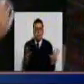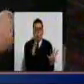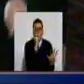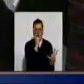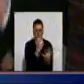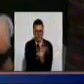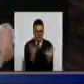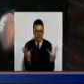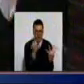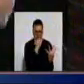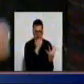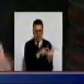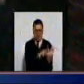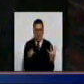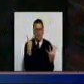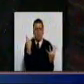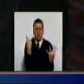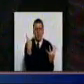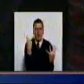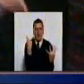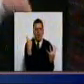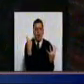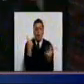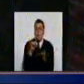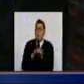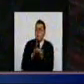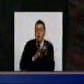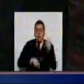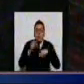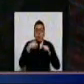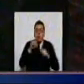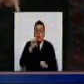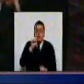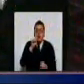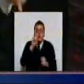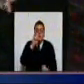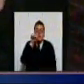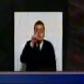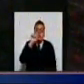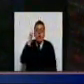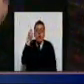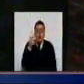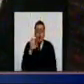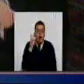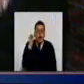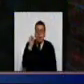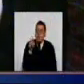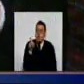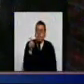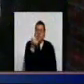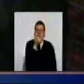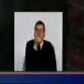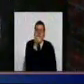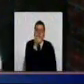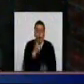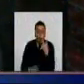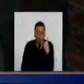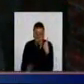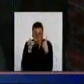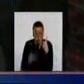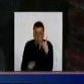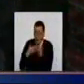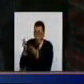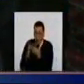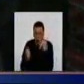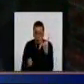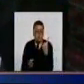la calcularon desde el principio enredada la redacción, pero ahí no dice, doctor Velasco, usted que es abogado, léalo, ahí no dice que se podrá hacer una subasta